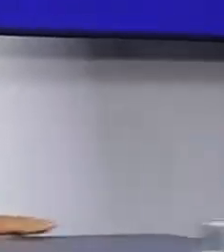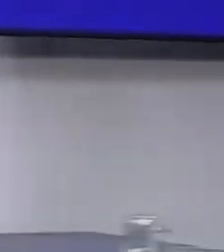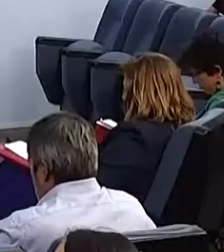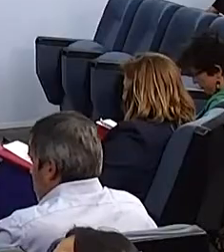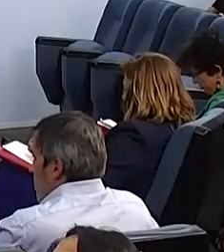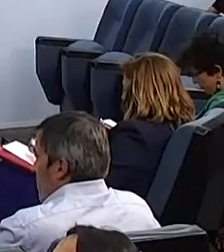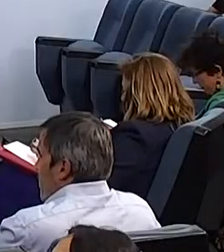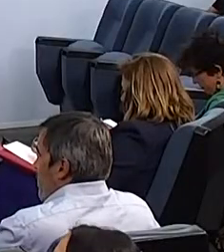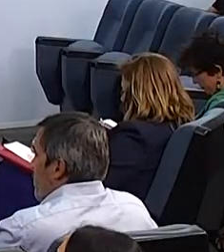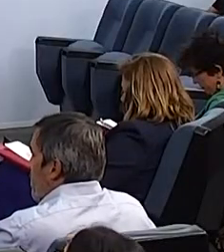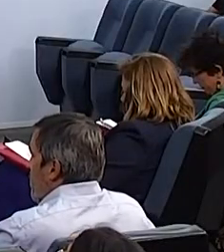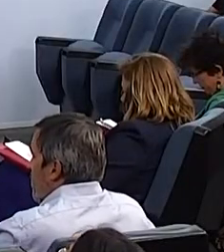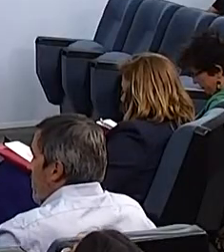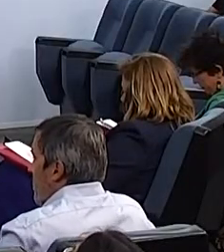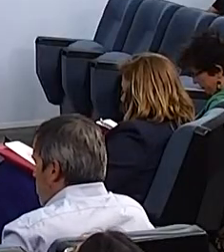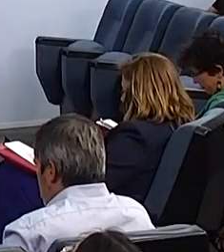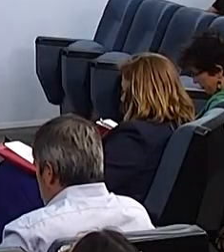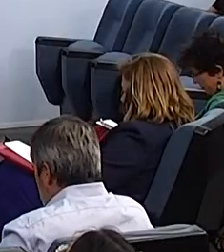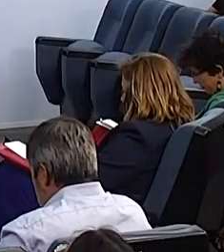Thank you.